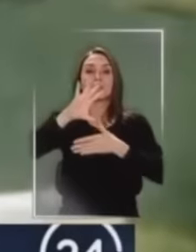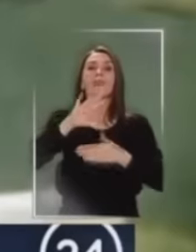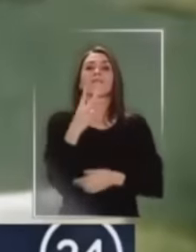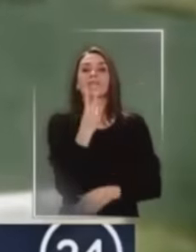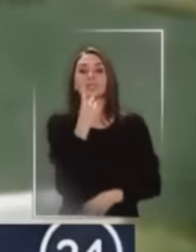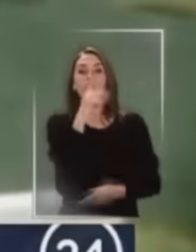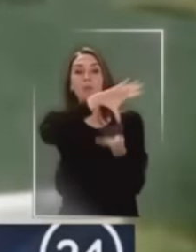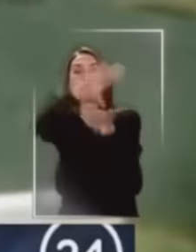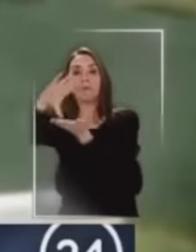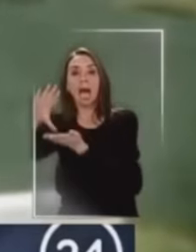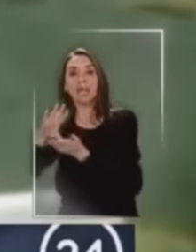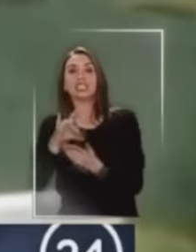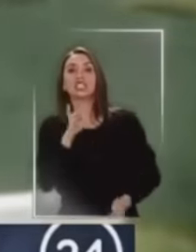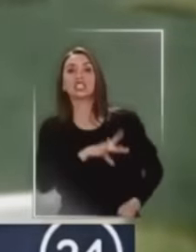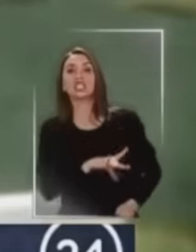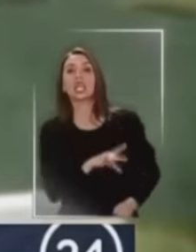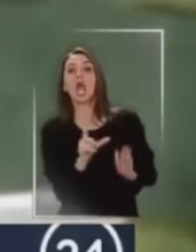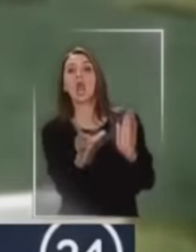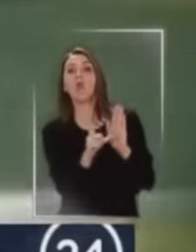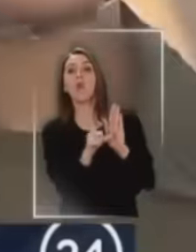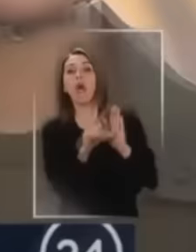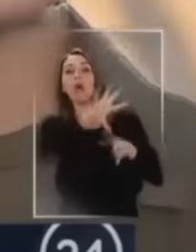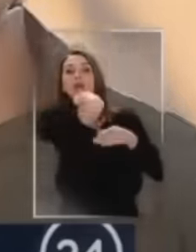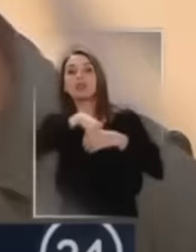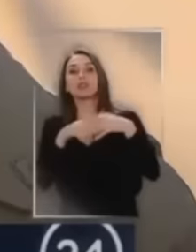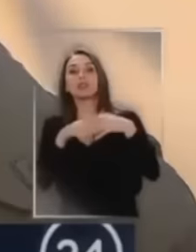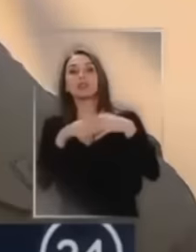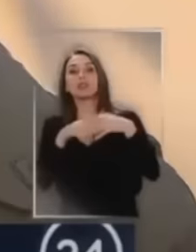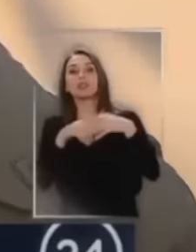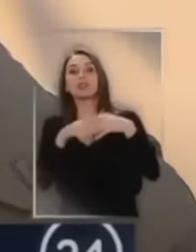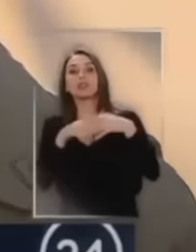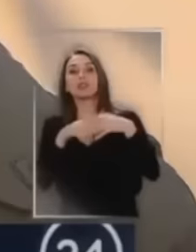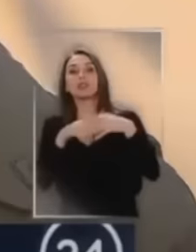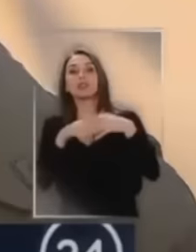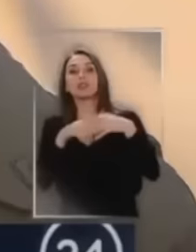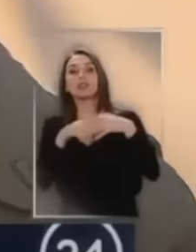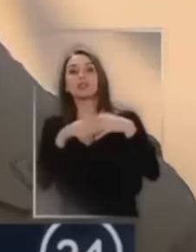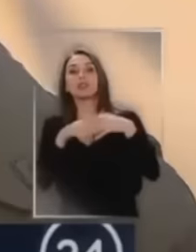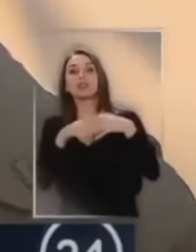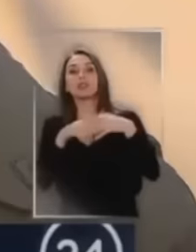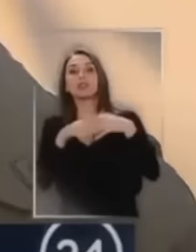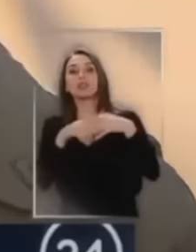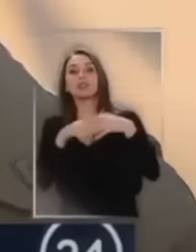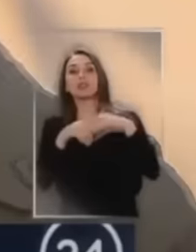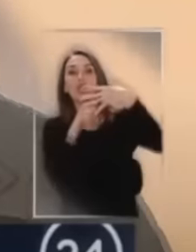países, rankean normalmente entre los 5 primeros. ¡Wow!